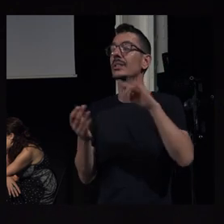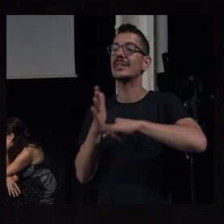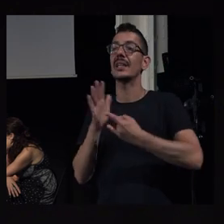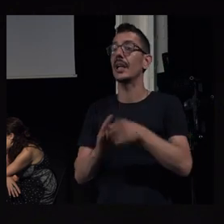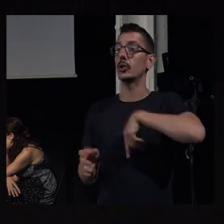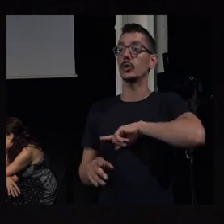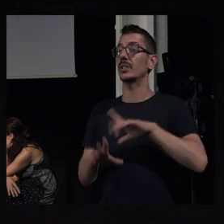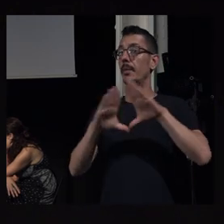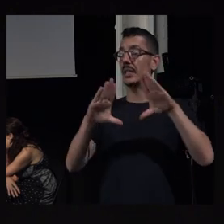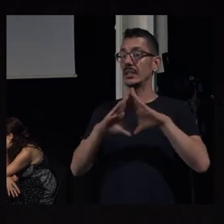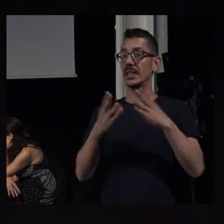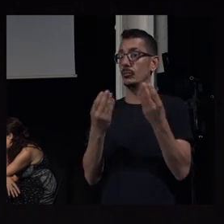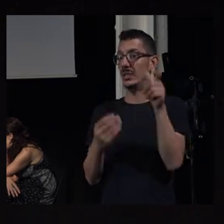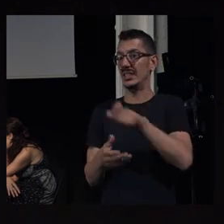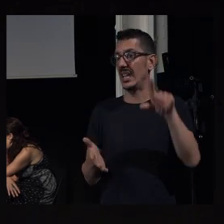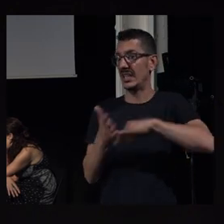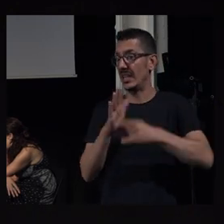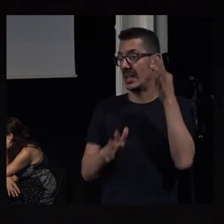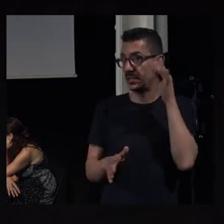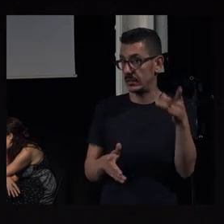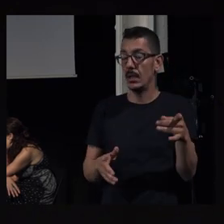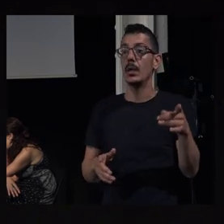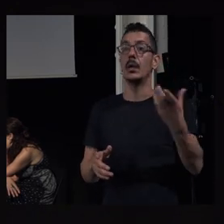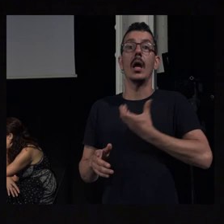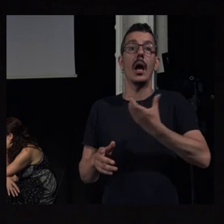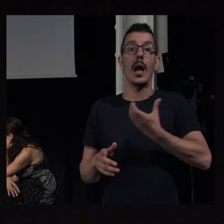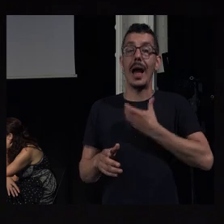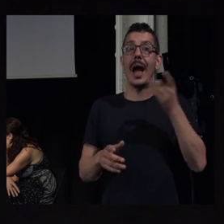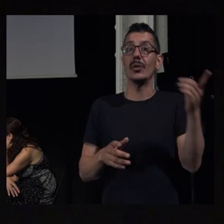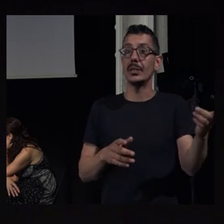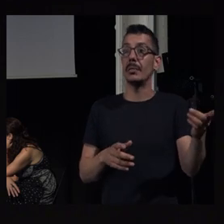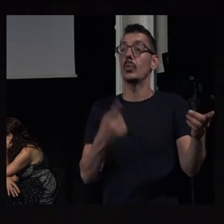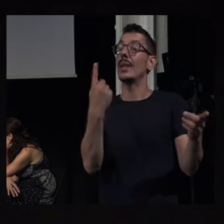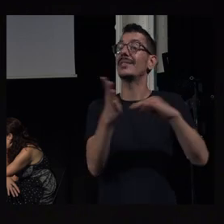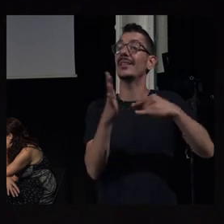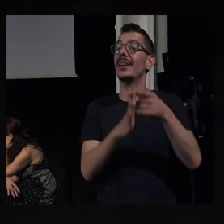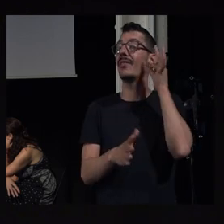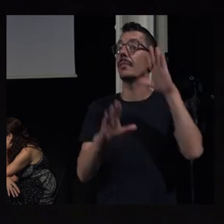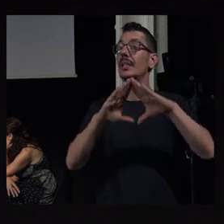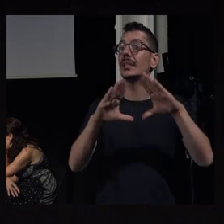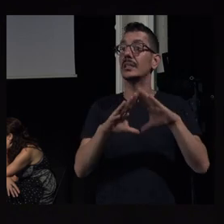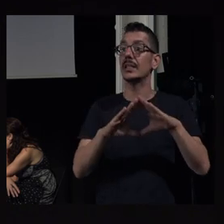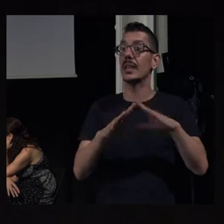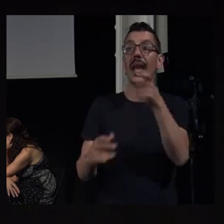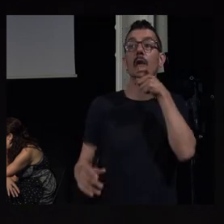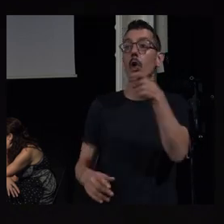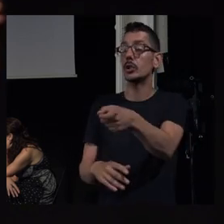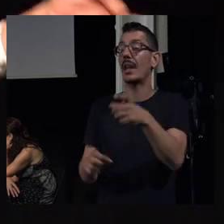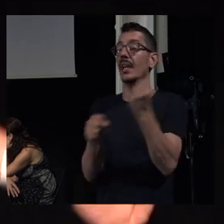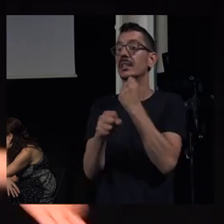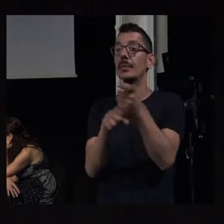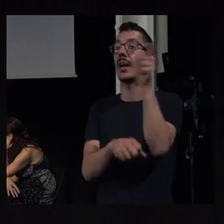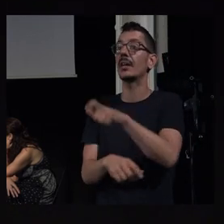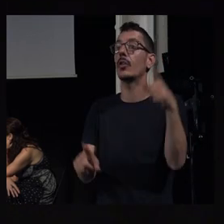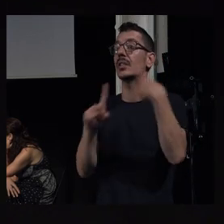somos feministas. Es decir, de un ayuntamiento de Euskal Herria no se van a hacer, si hay una técnica feminista, políticas en contra de las trabajadoras sexuales, por mucho